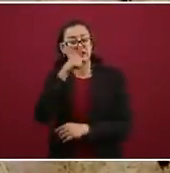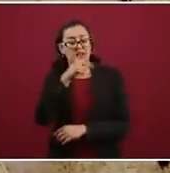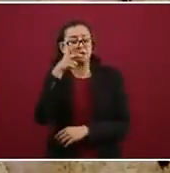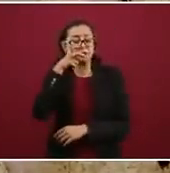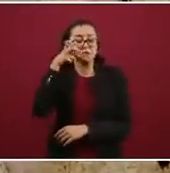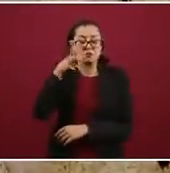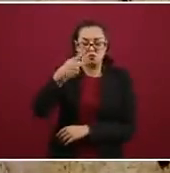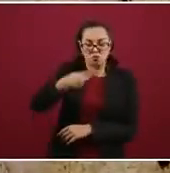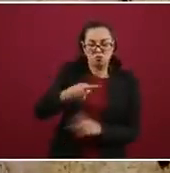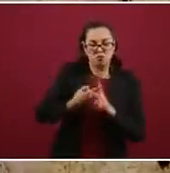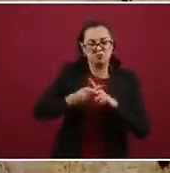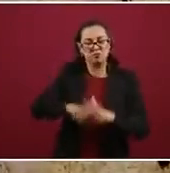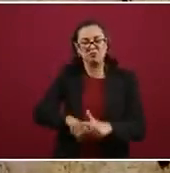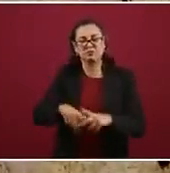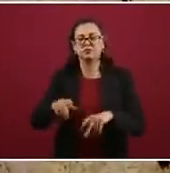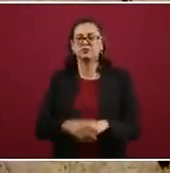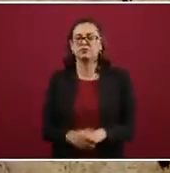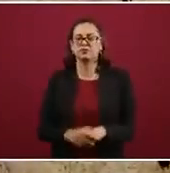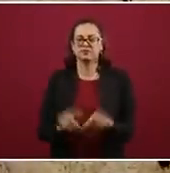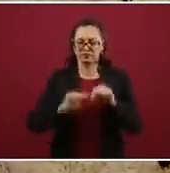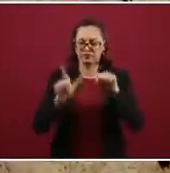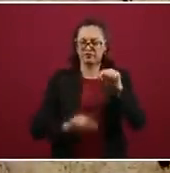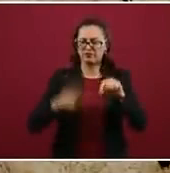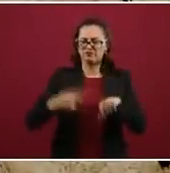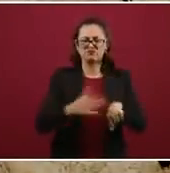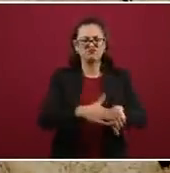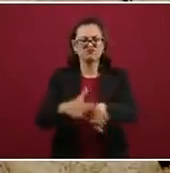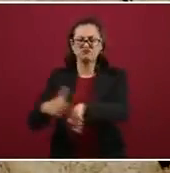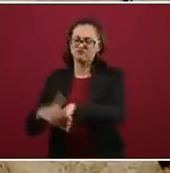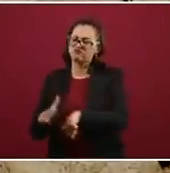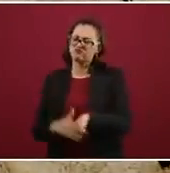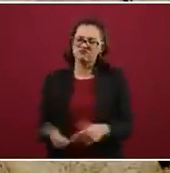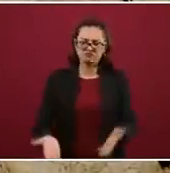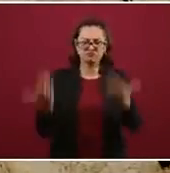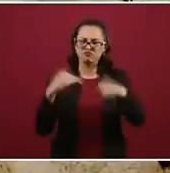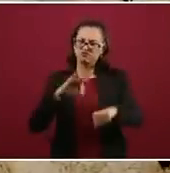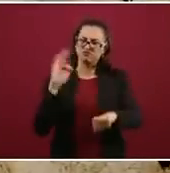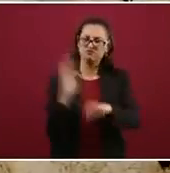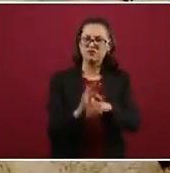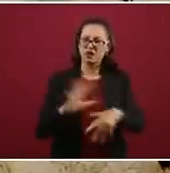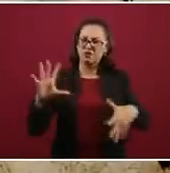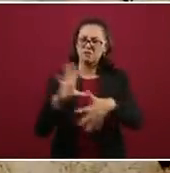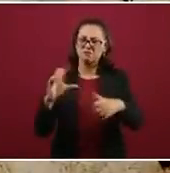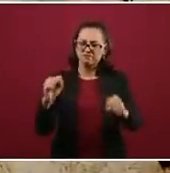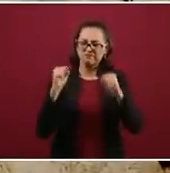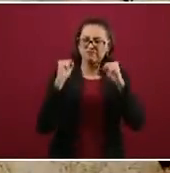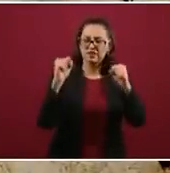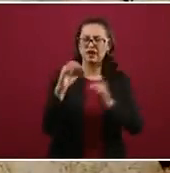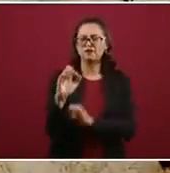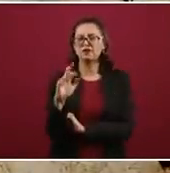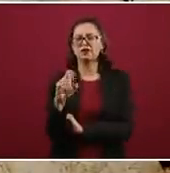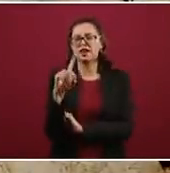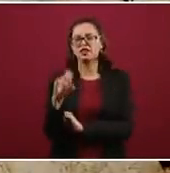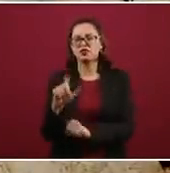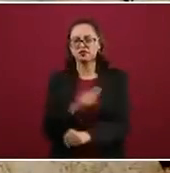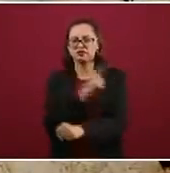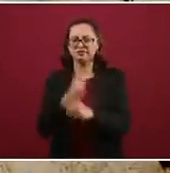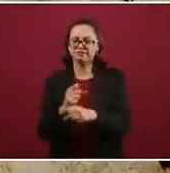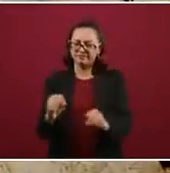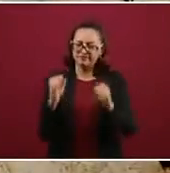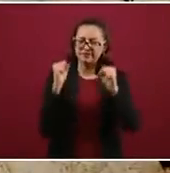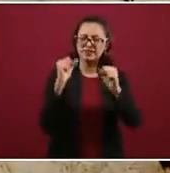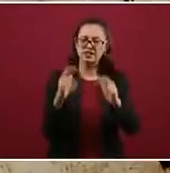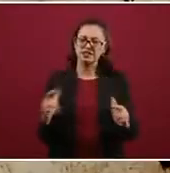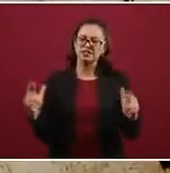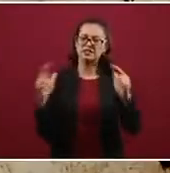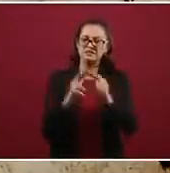exclamó: la patria nos llama a su defensa. ¡Viva la América! ¡Viva Fernando VII! ¡Viva la religión! ¡Y